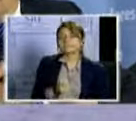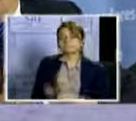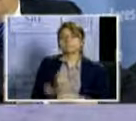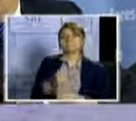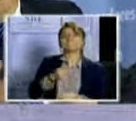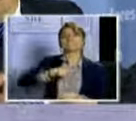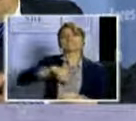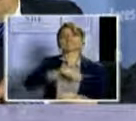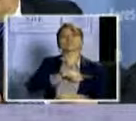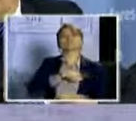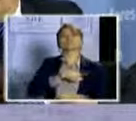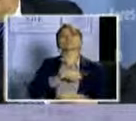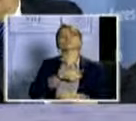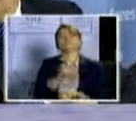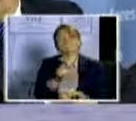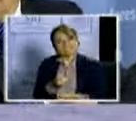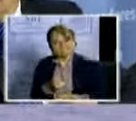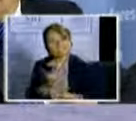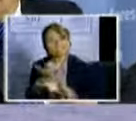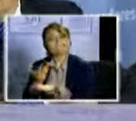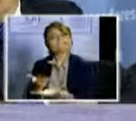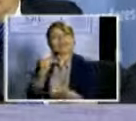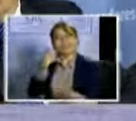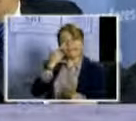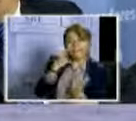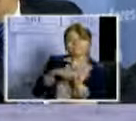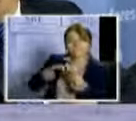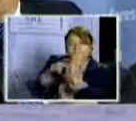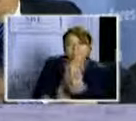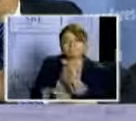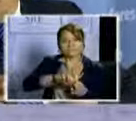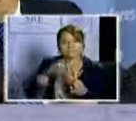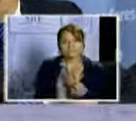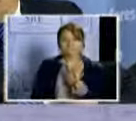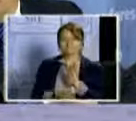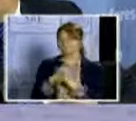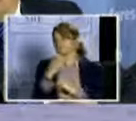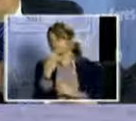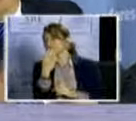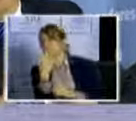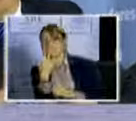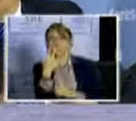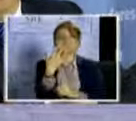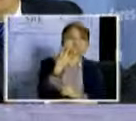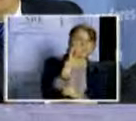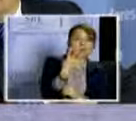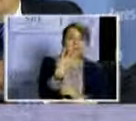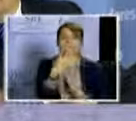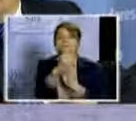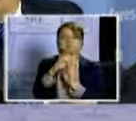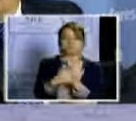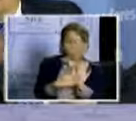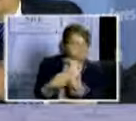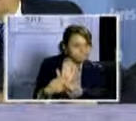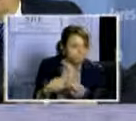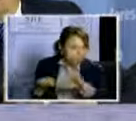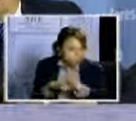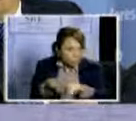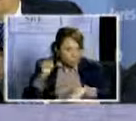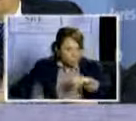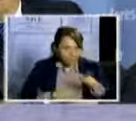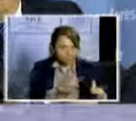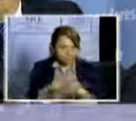o 5 eventos para que entiendan con claridad todos los elementos que hacen al desarme, sea el desarme, el control de